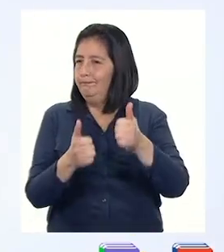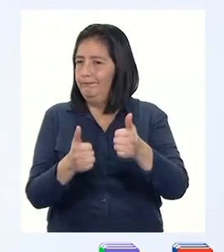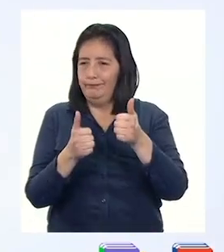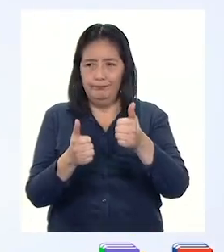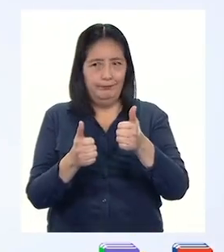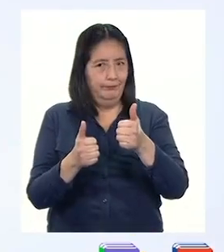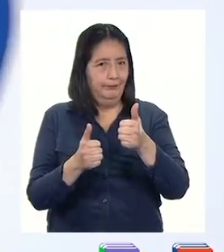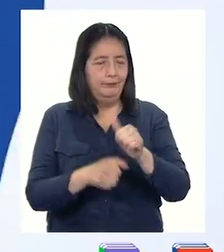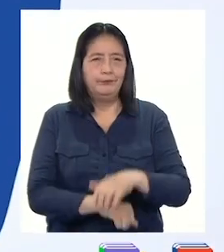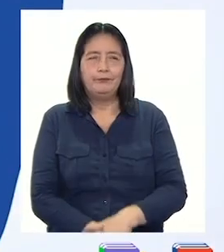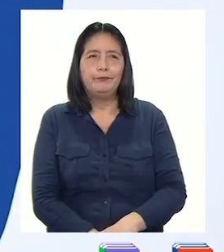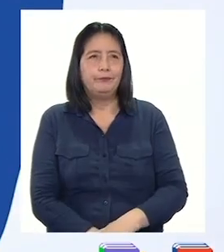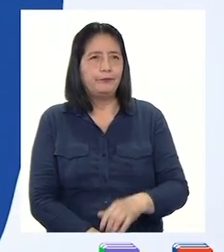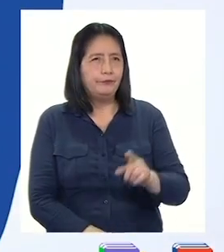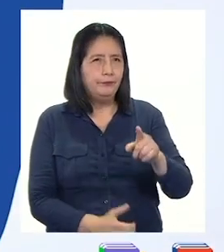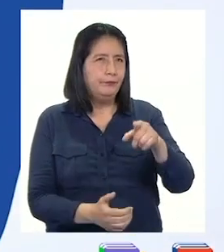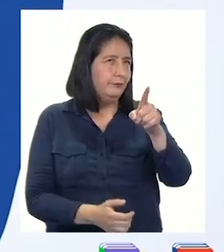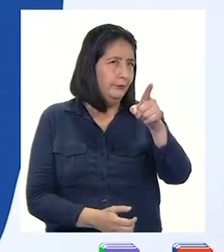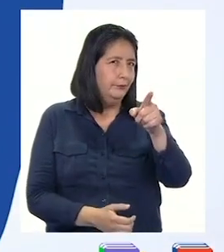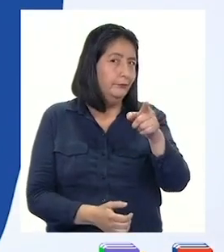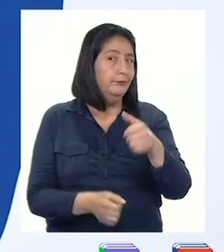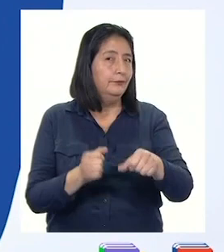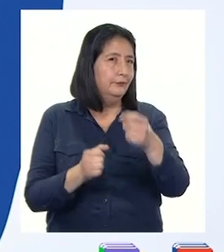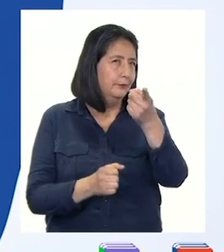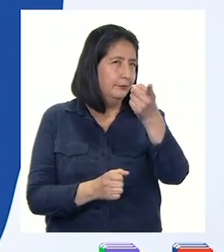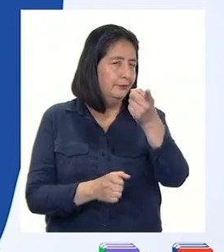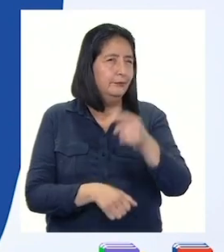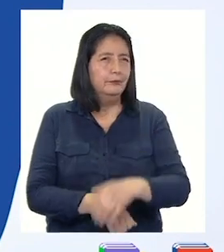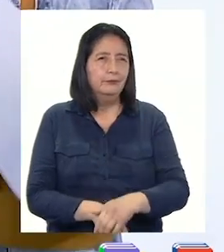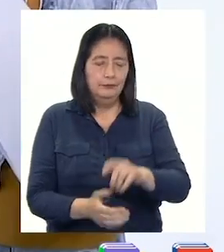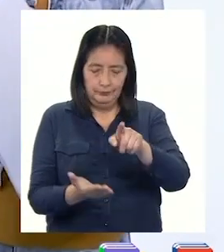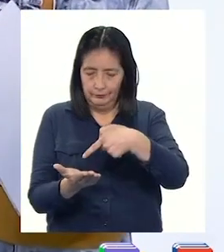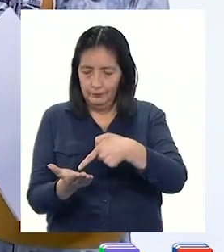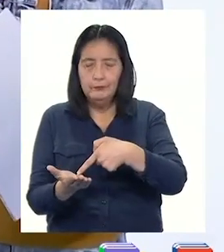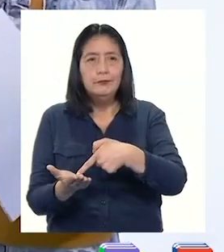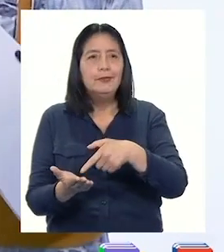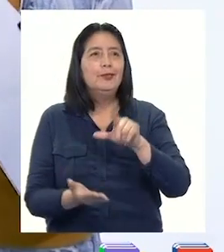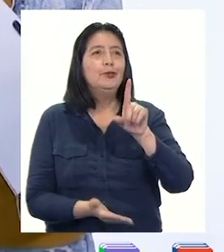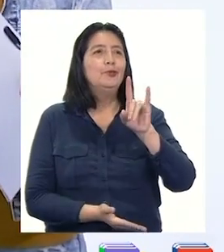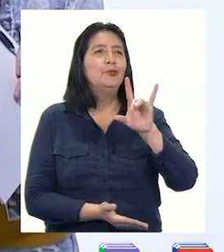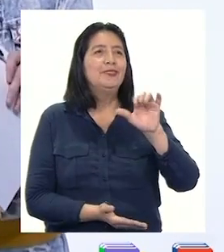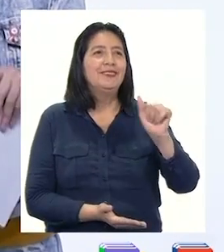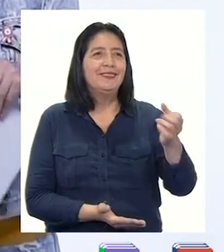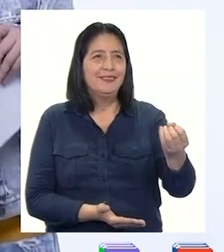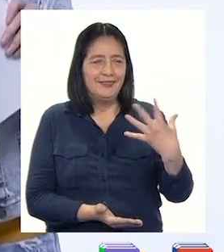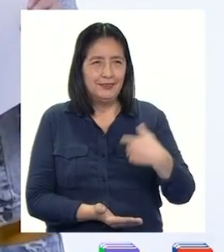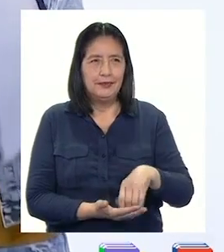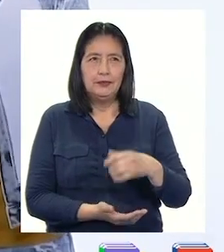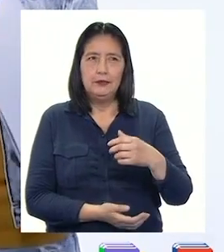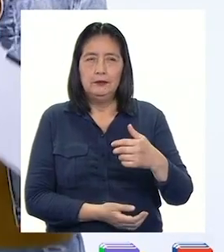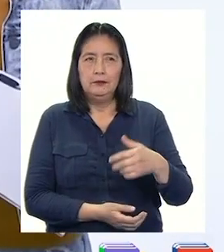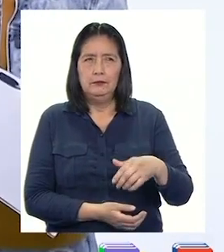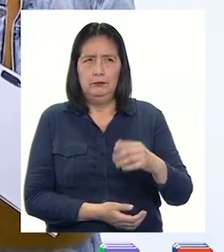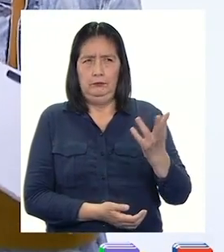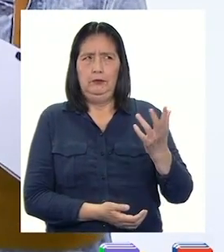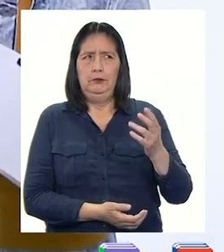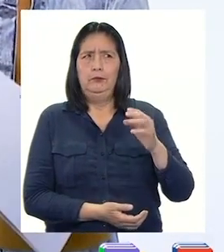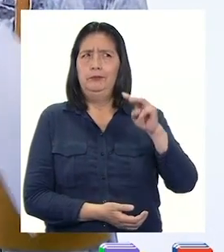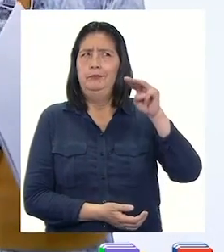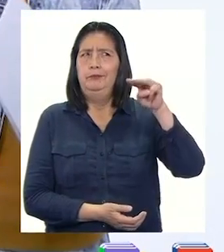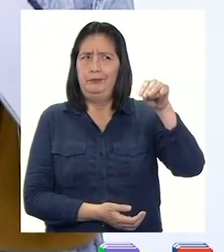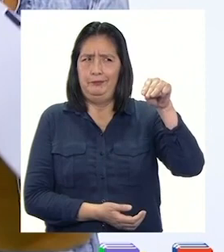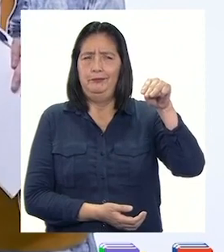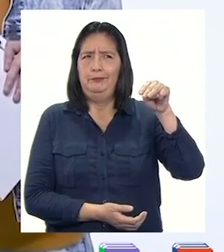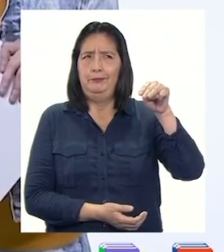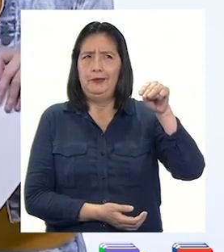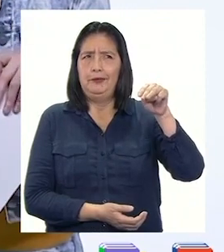¡Muy bien, Esteban! ¿Y este qué número será? Lucía dice que en este caso hay hasta millares. O